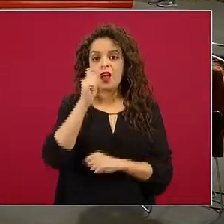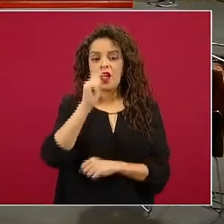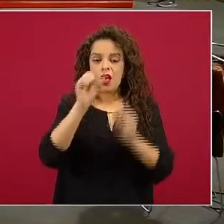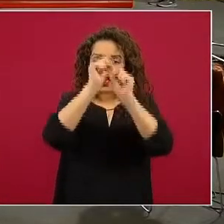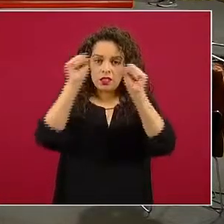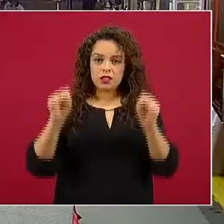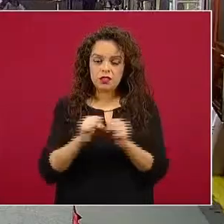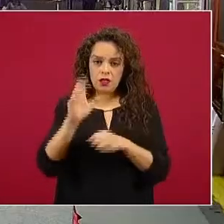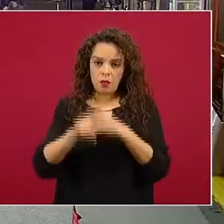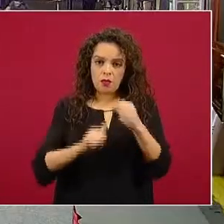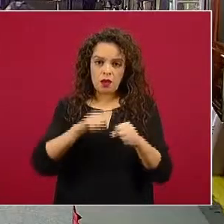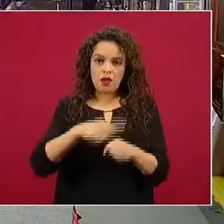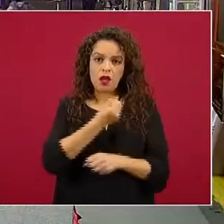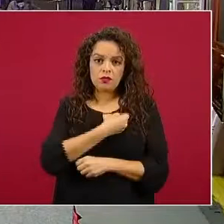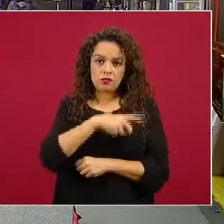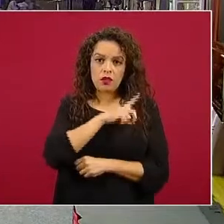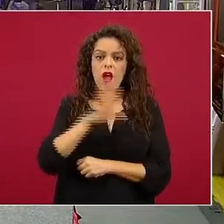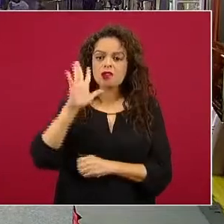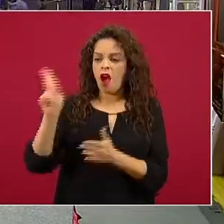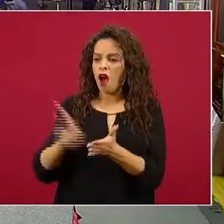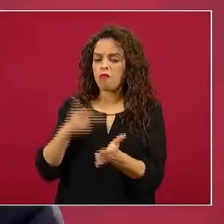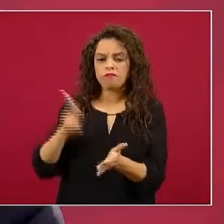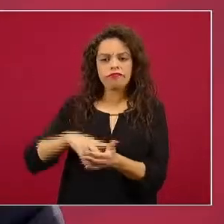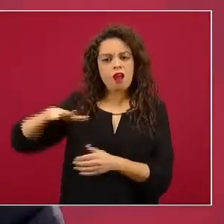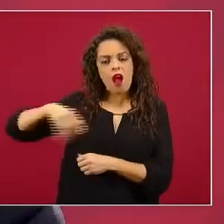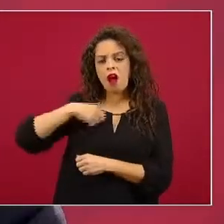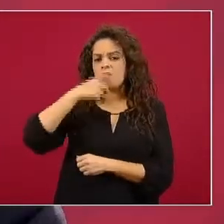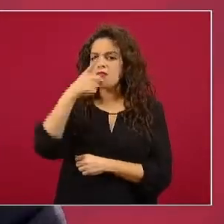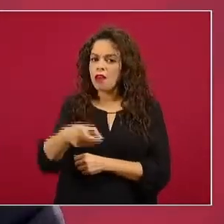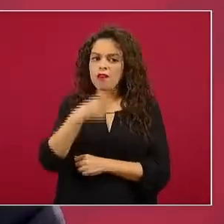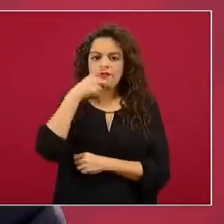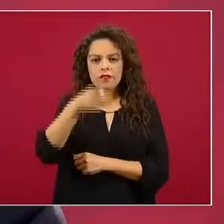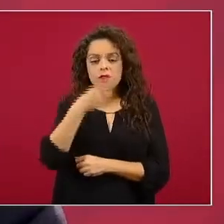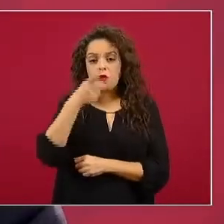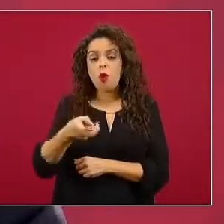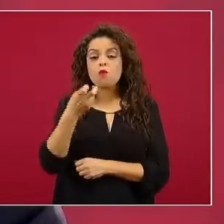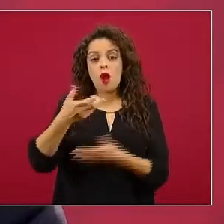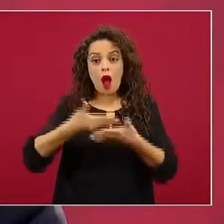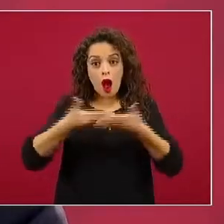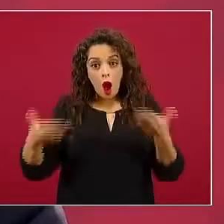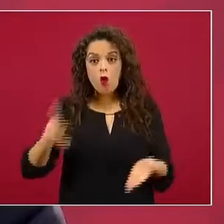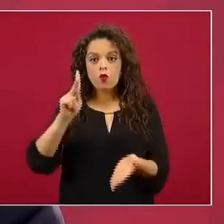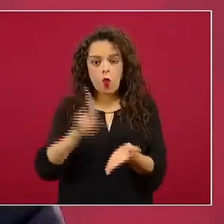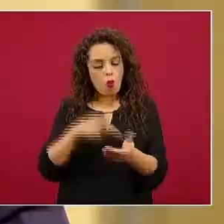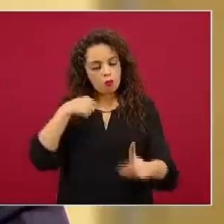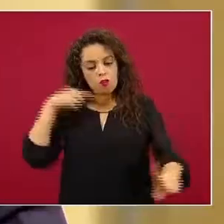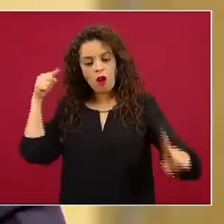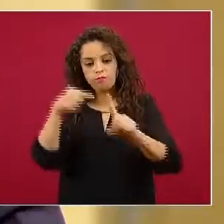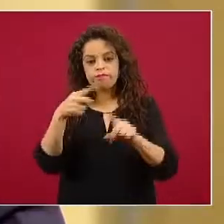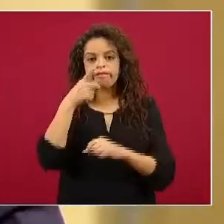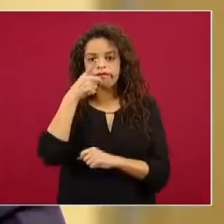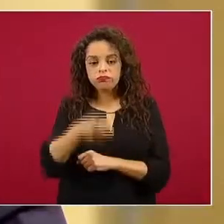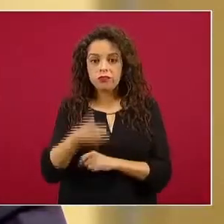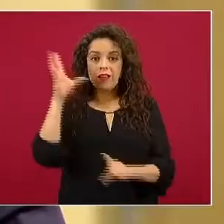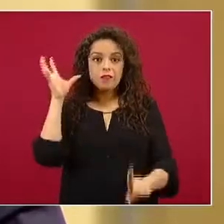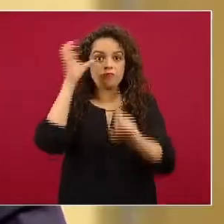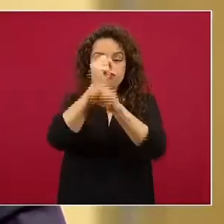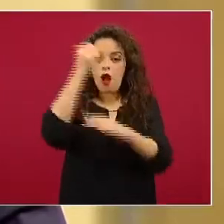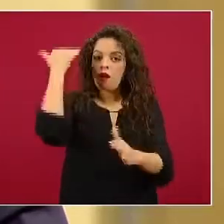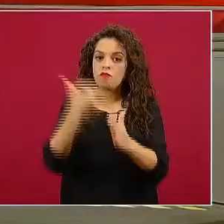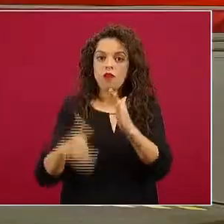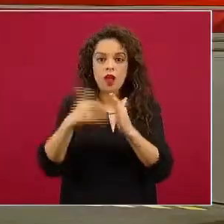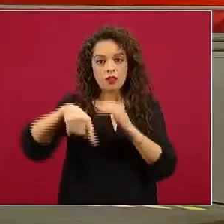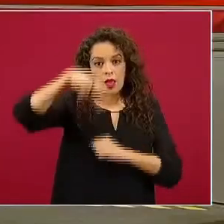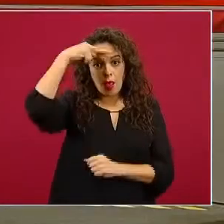que nos hemos referido extensamente, y por eso quiero enfatizar los retos que todavía tenemos en México para lograr